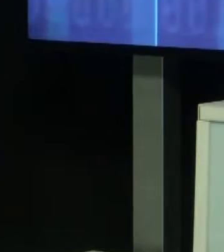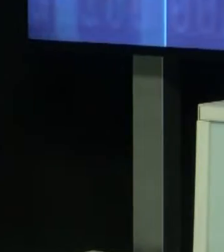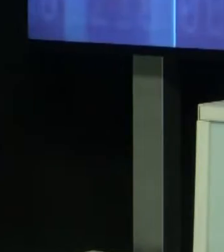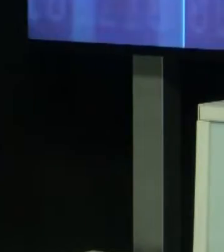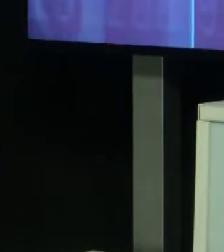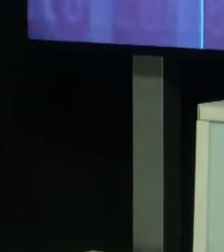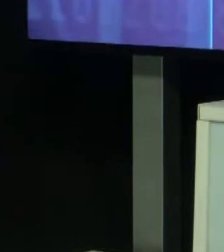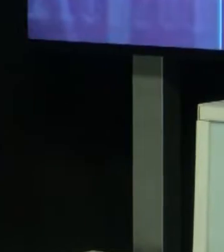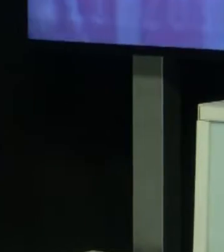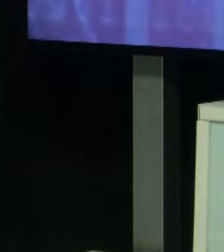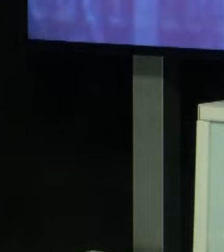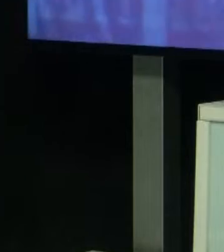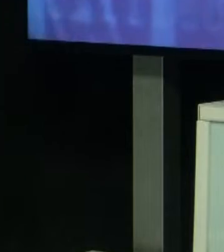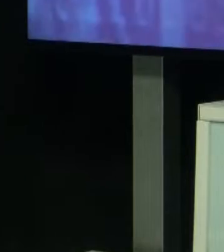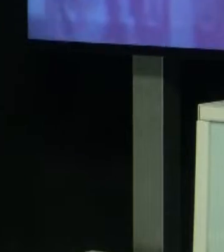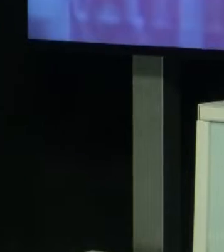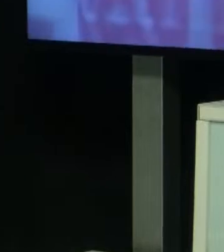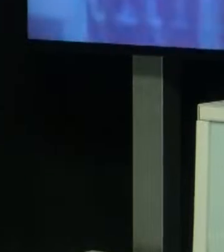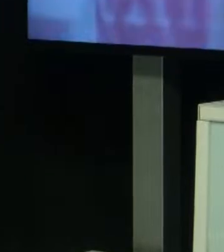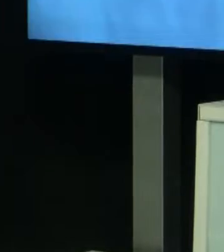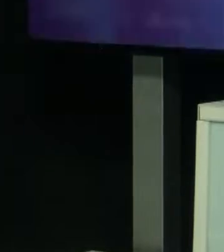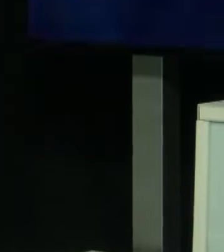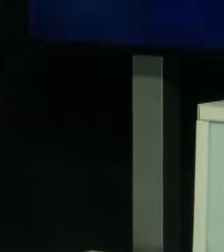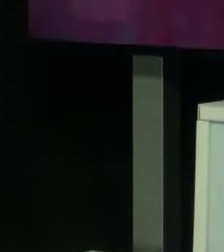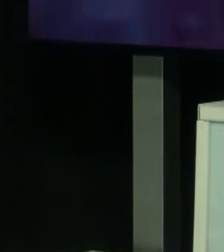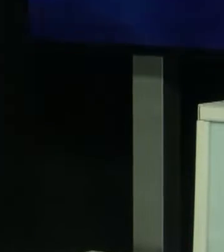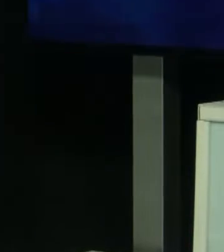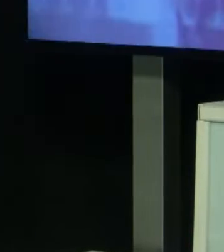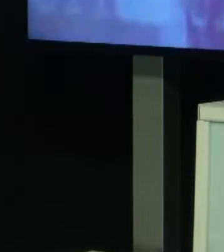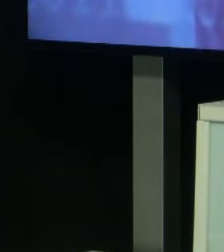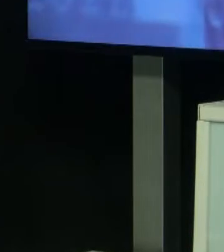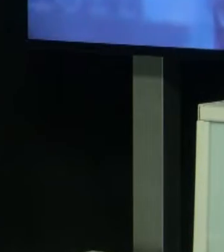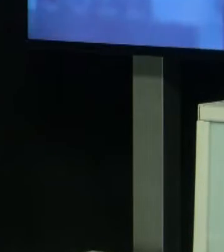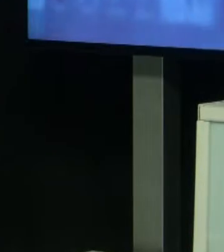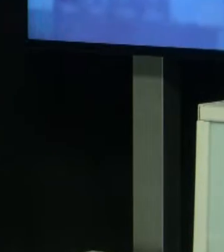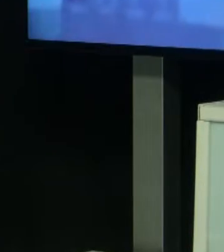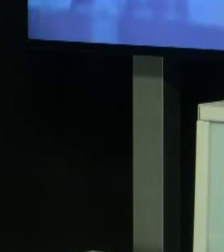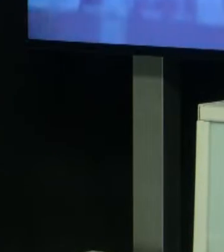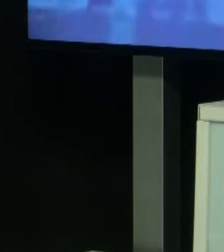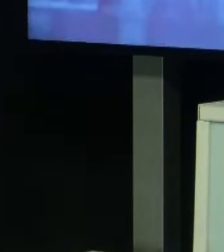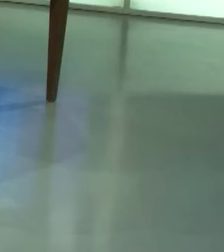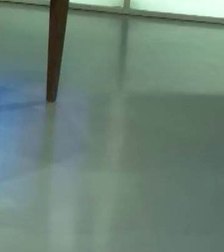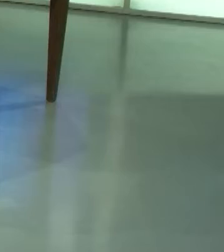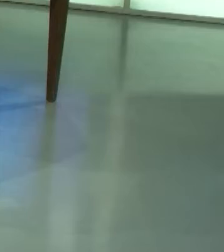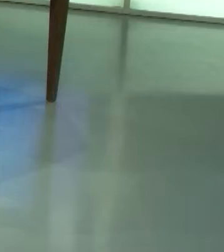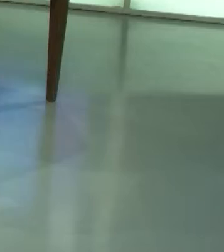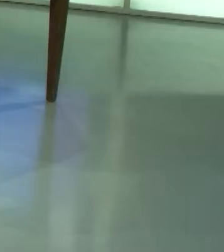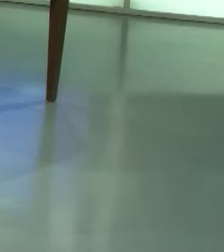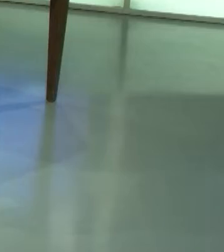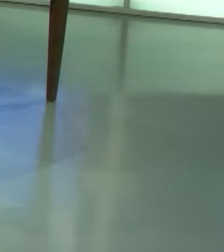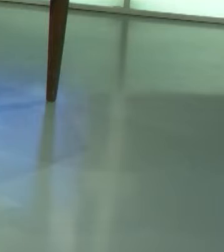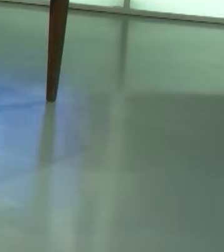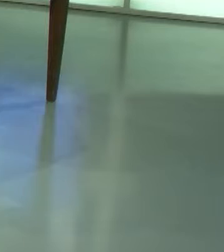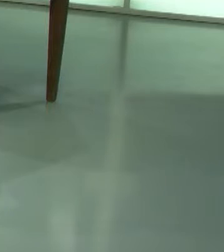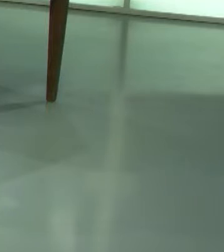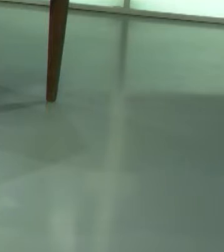para profundizar el tema es Walter Sosa Escudero, doctor en Ciencias Económicas de la Universidad de Illinois y también licenciado en Economía de la UBA.